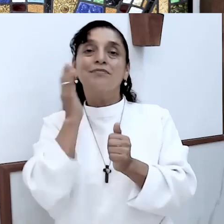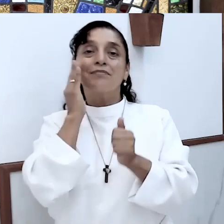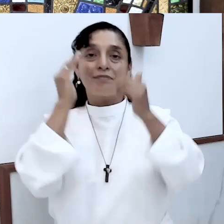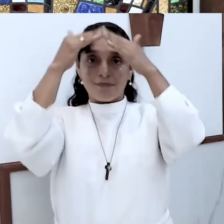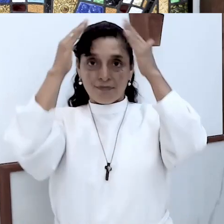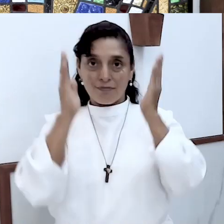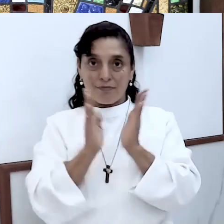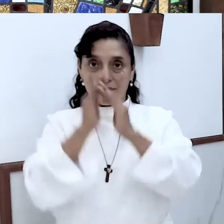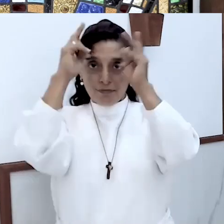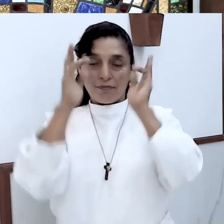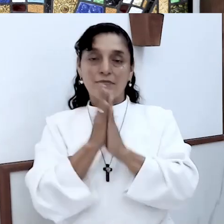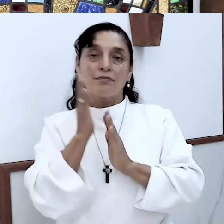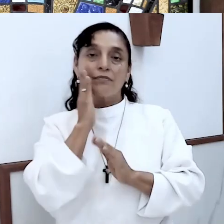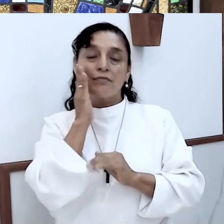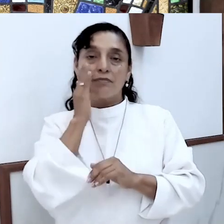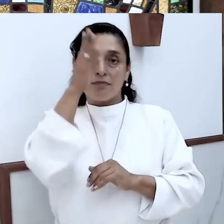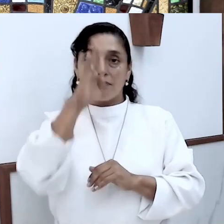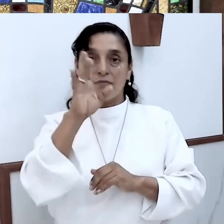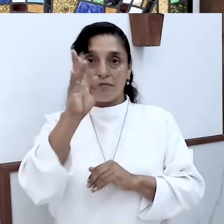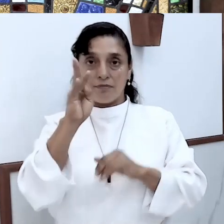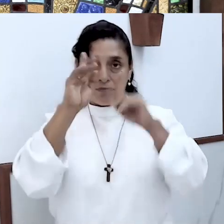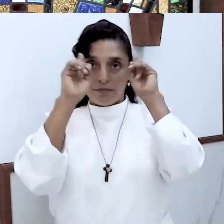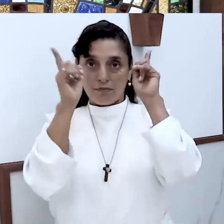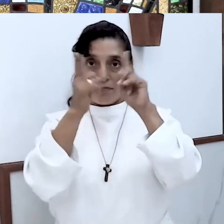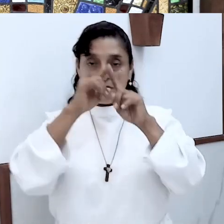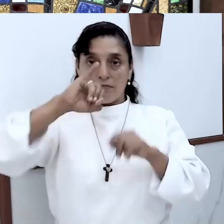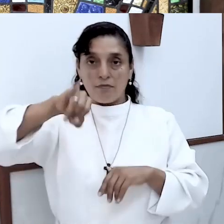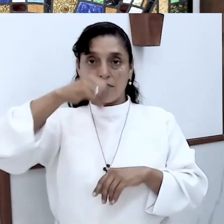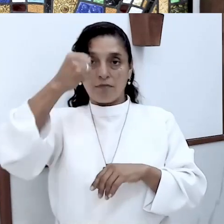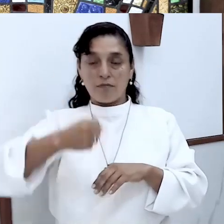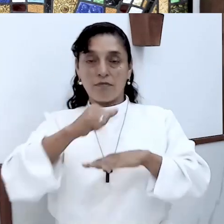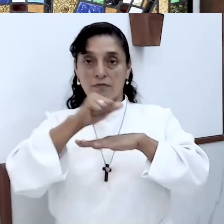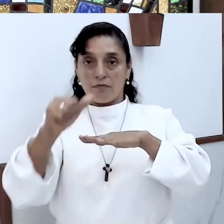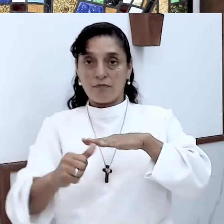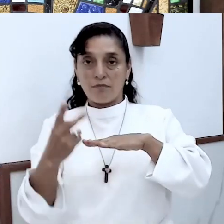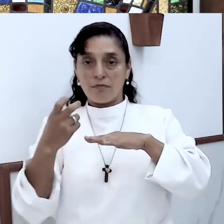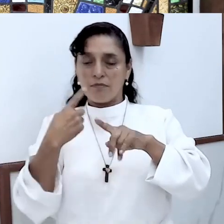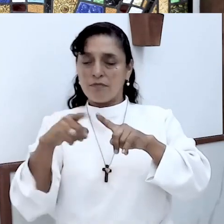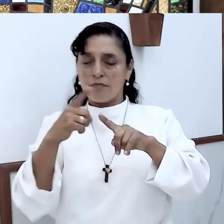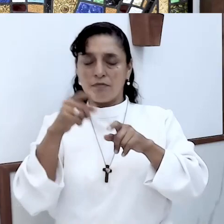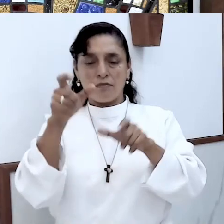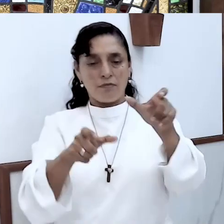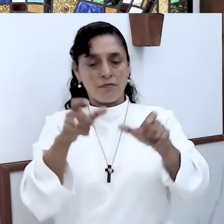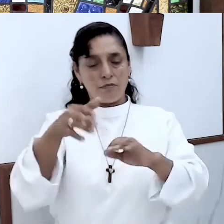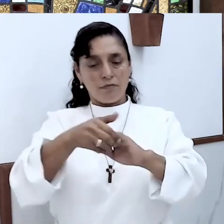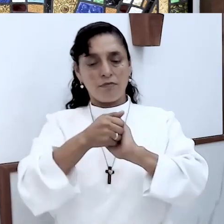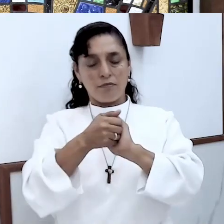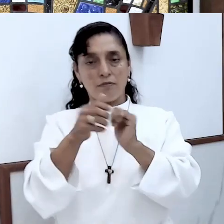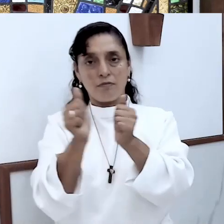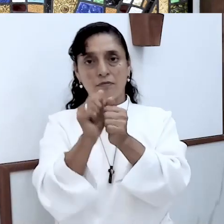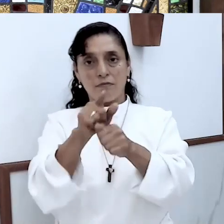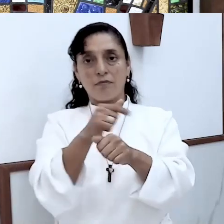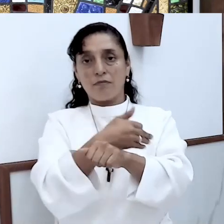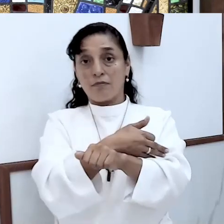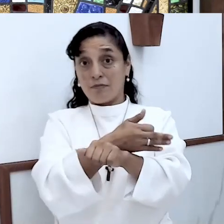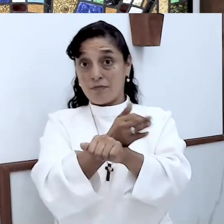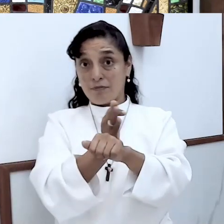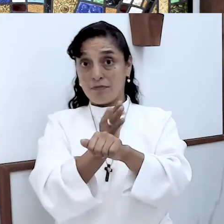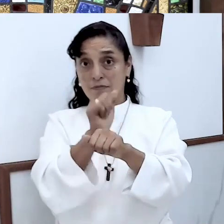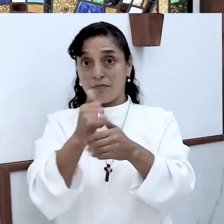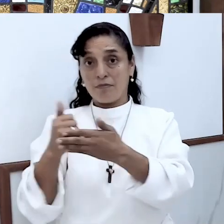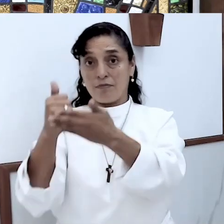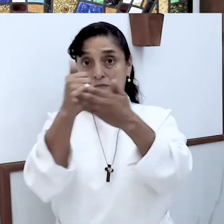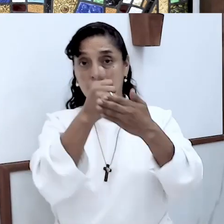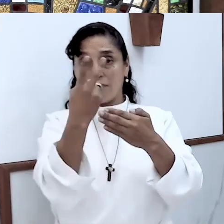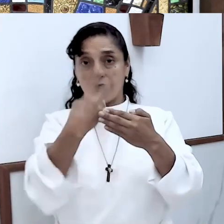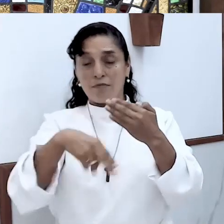Madre de Dios, su esposo San José, los apóstoles y cuantos vivieron en tu amistad a través de los tiempos,